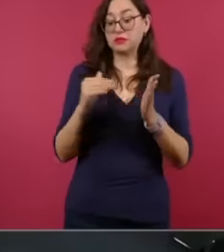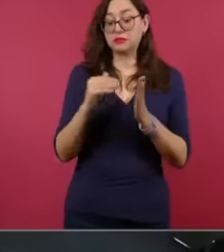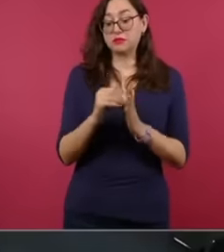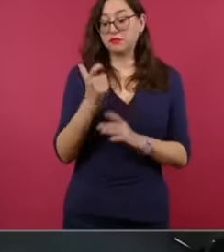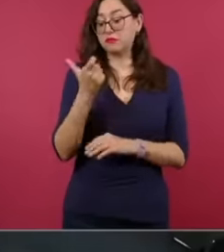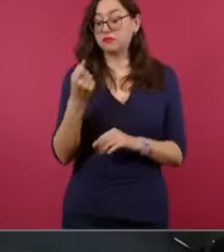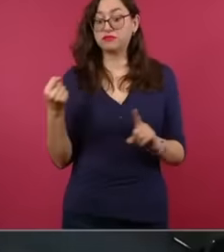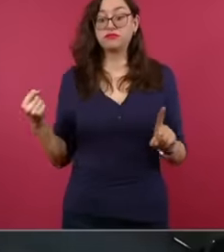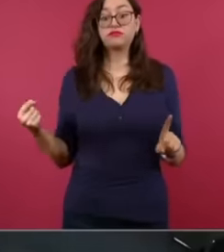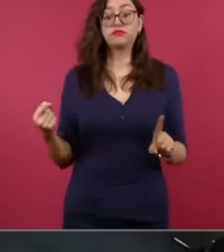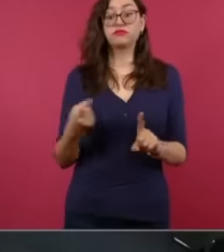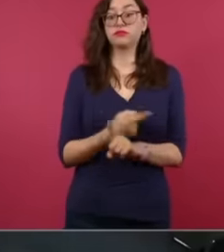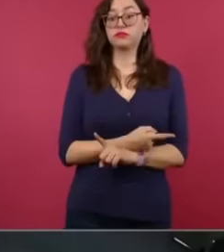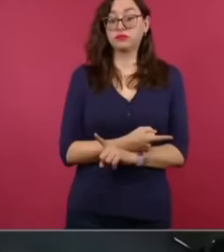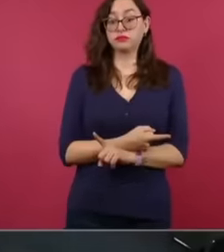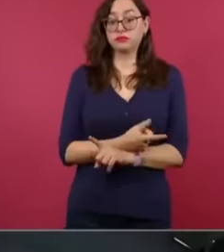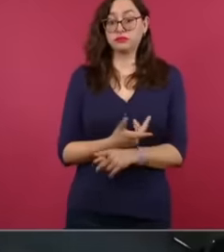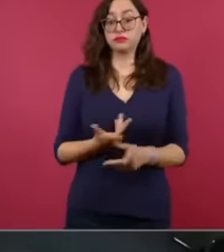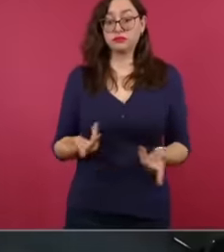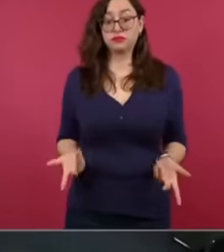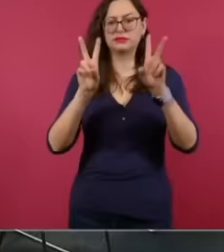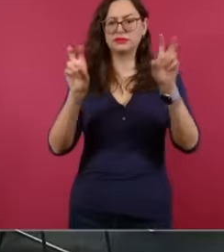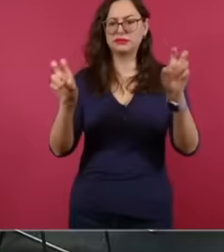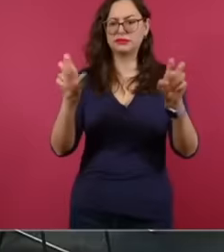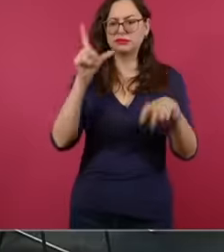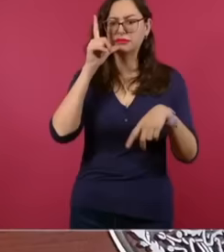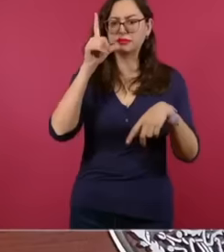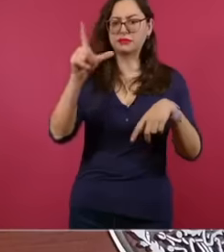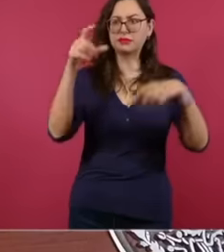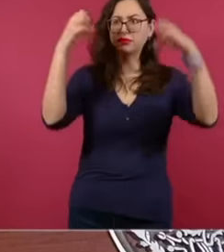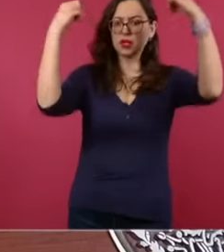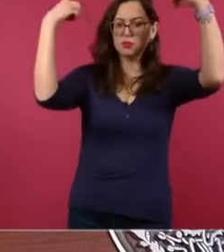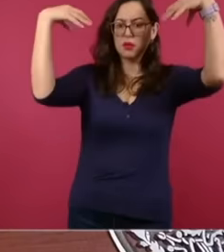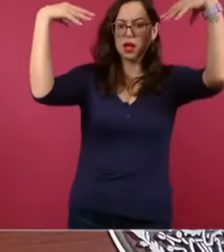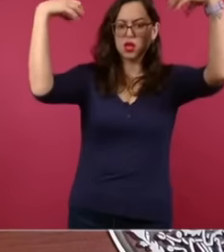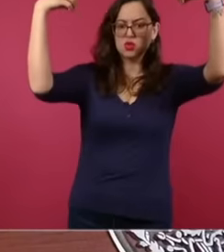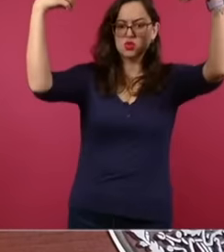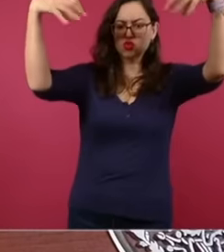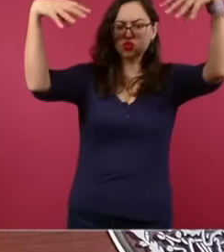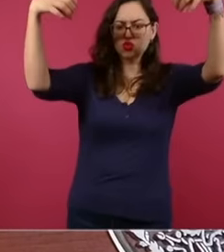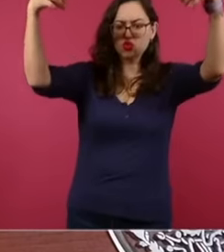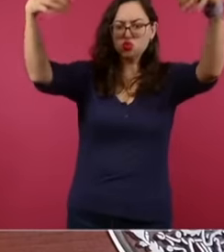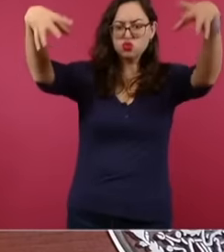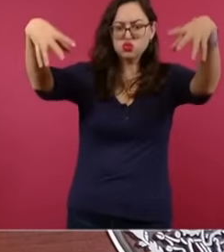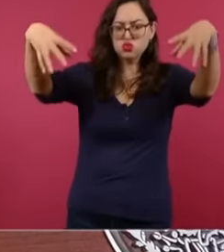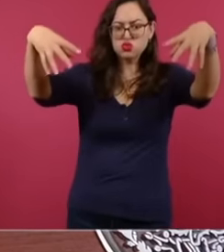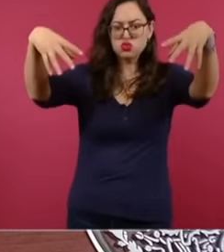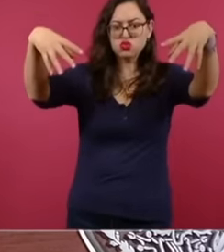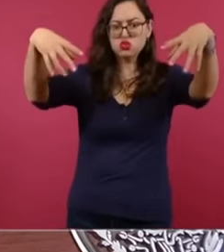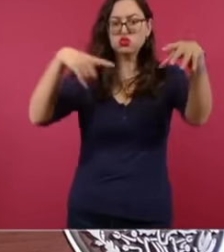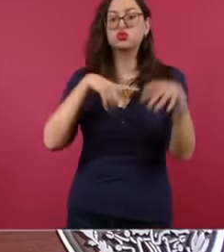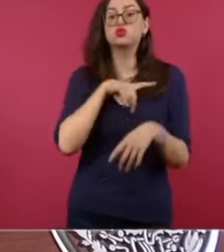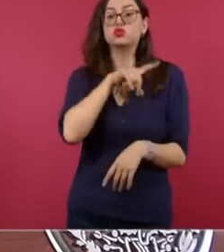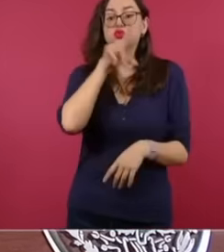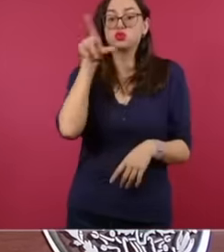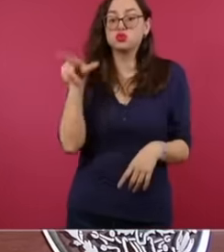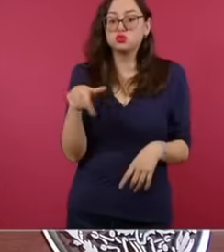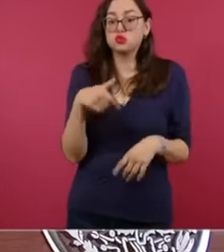desvió, corrompió, que no han sido aclarados y que están ahí en el limbo y que yo creo que ya no van a ser